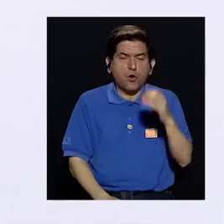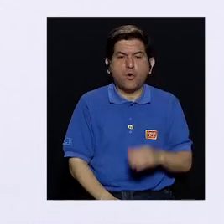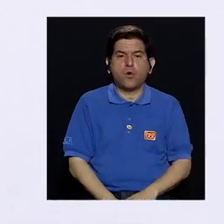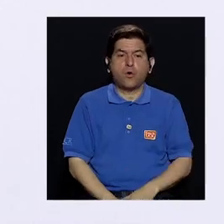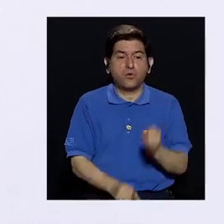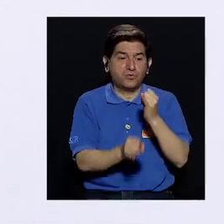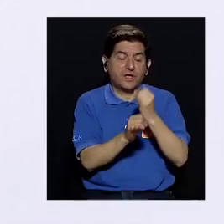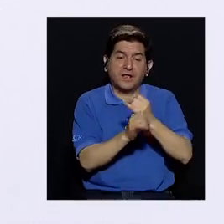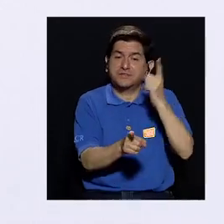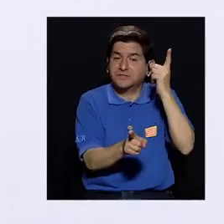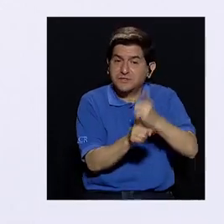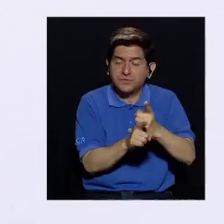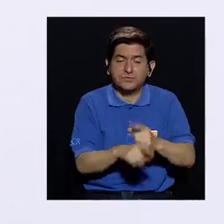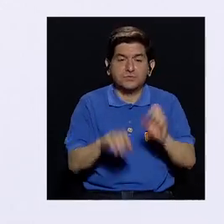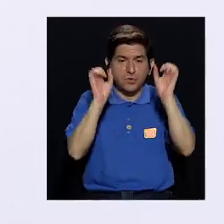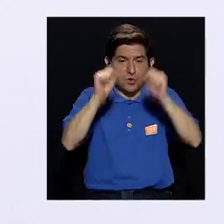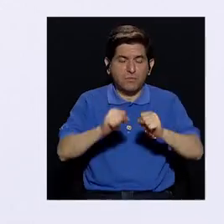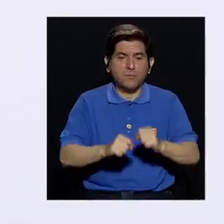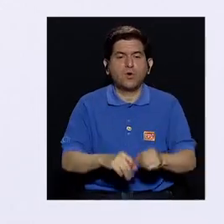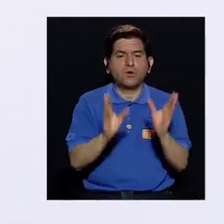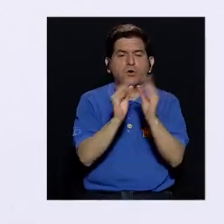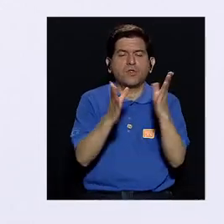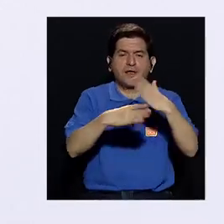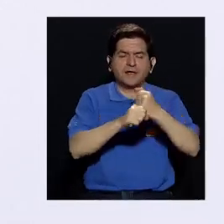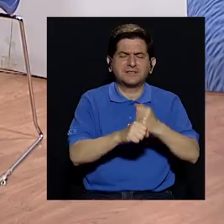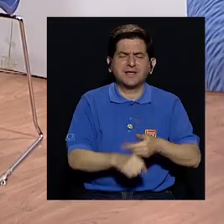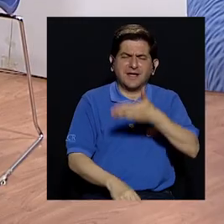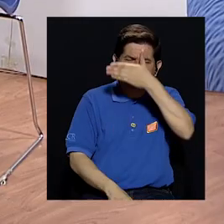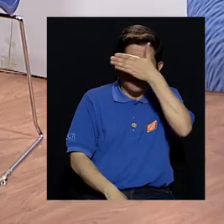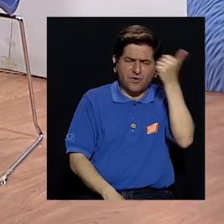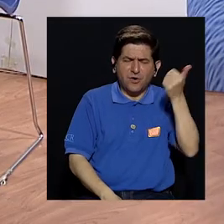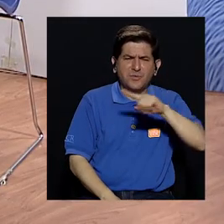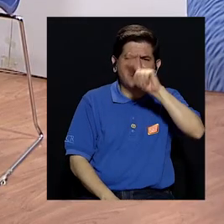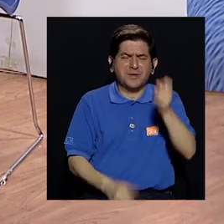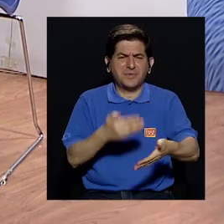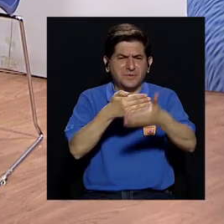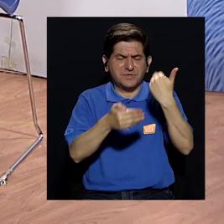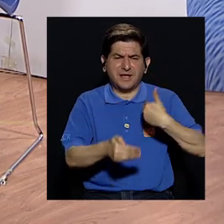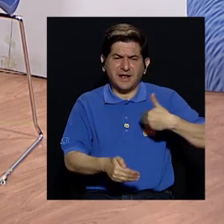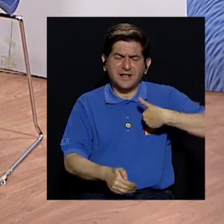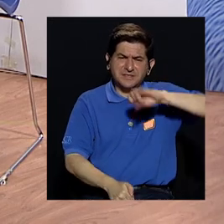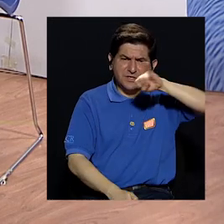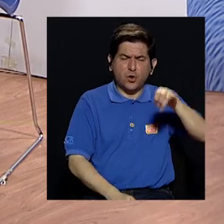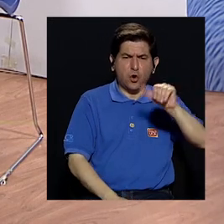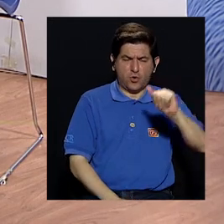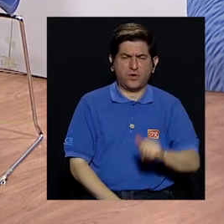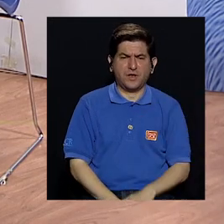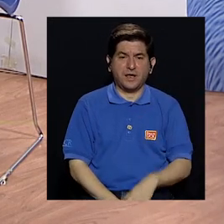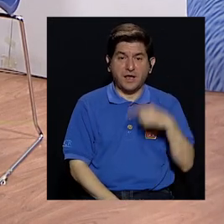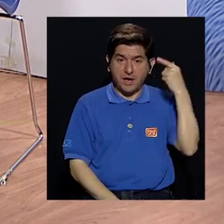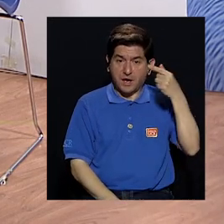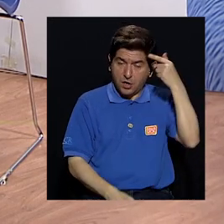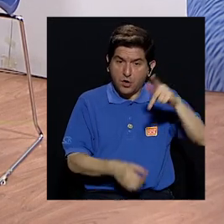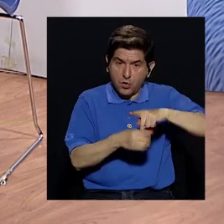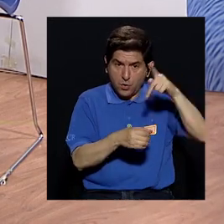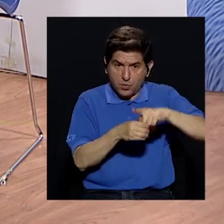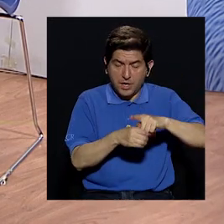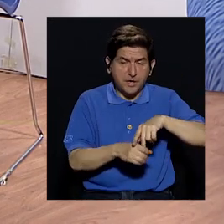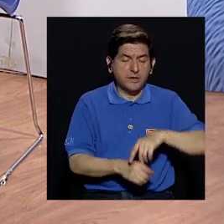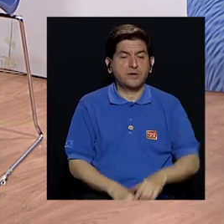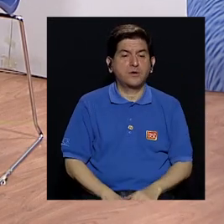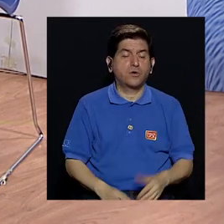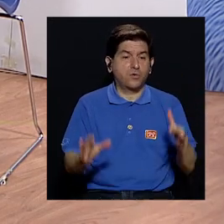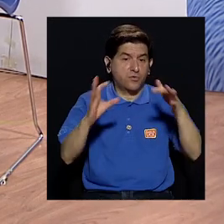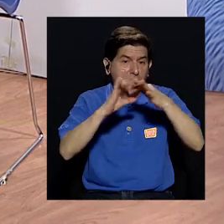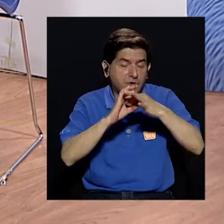las instancias apropiadas para llevar a cabo los impulsos olvidé preguntarle a un jorge del segmento anterior la participación de los gobiernos porque hicimos una